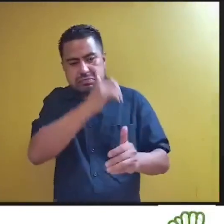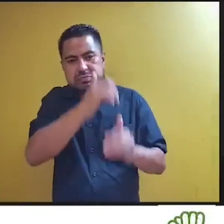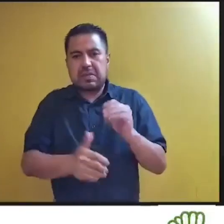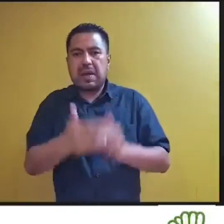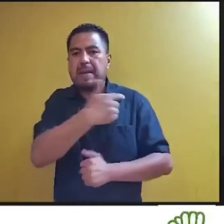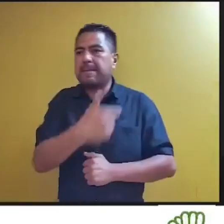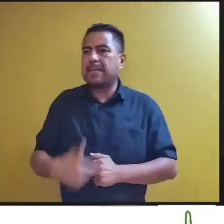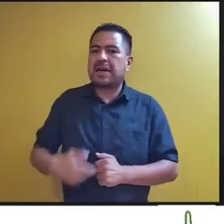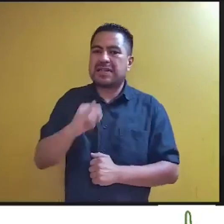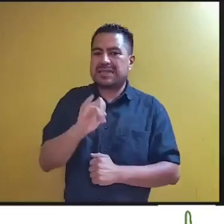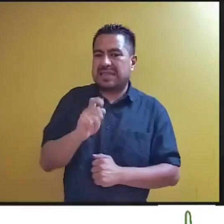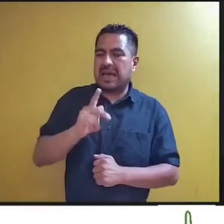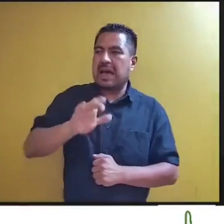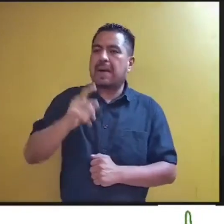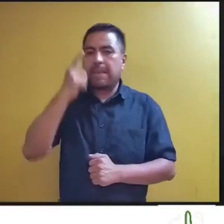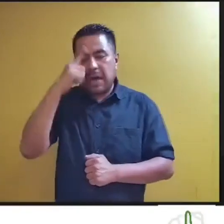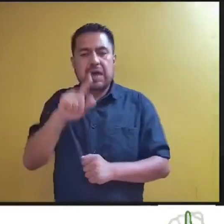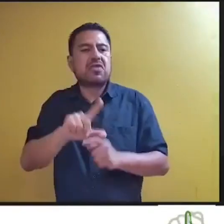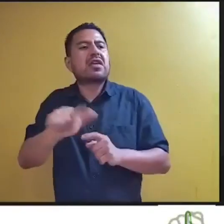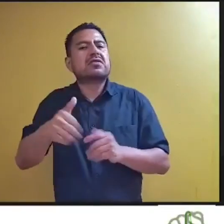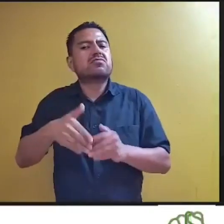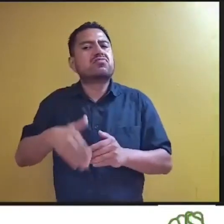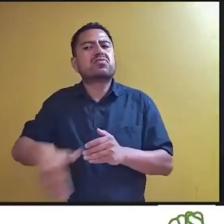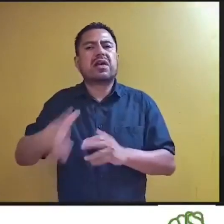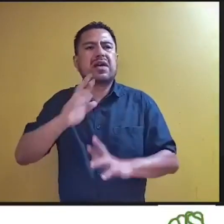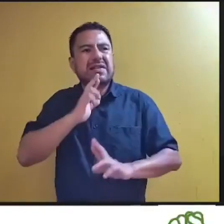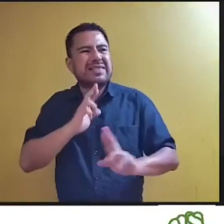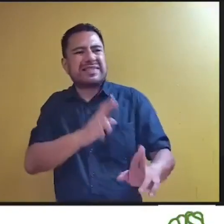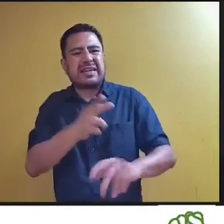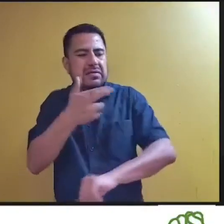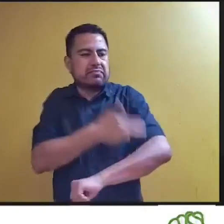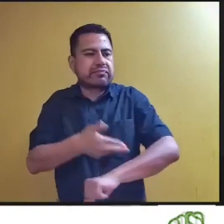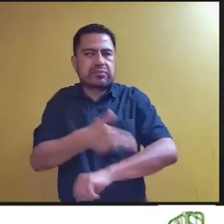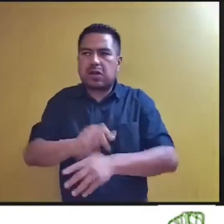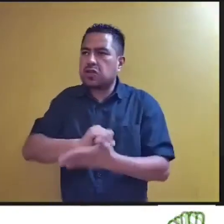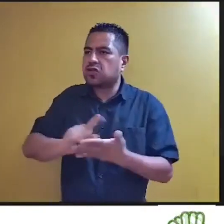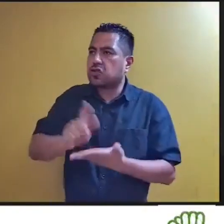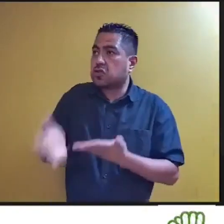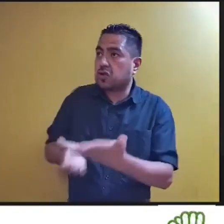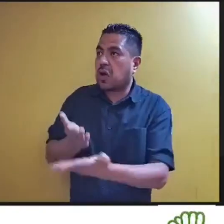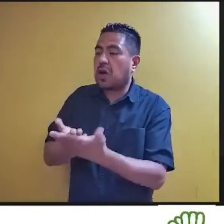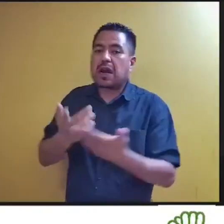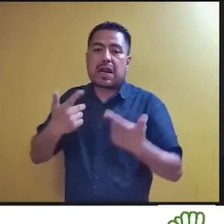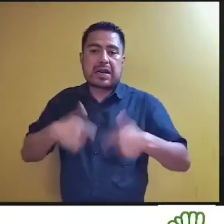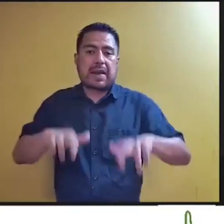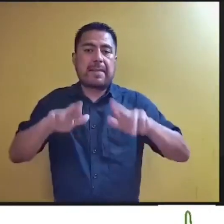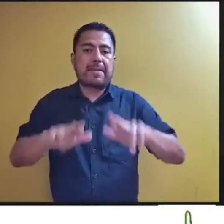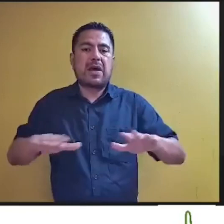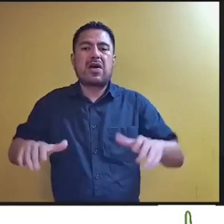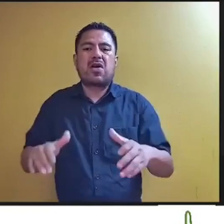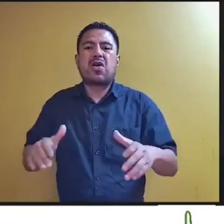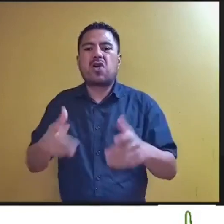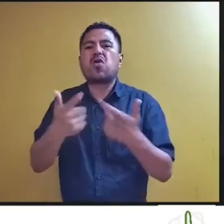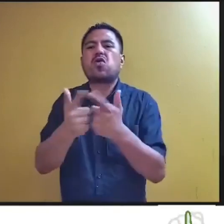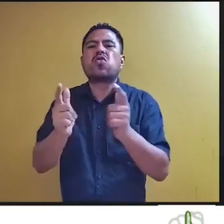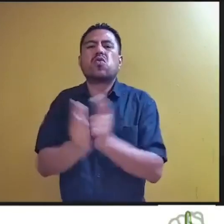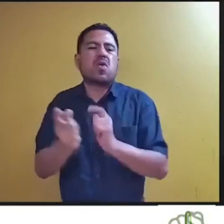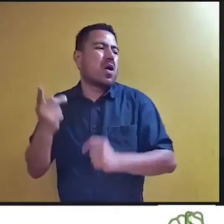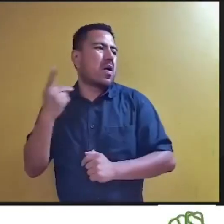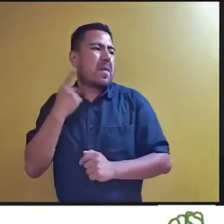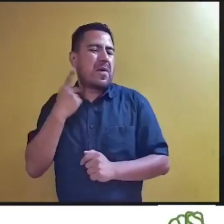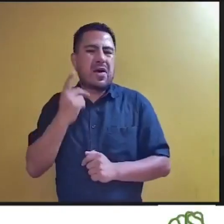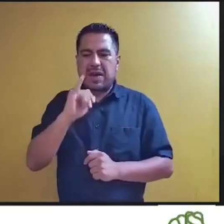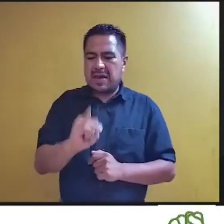del IEP Segro para que en lo subsecuente de contestación a las peticiones y solicitudes que las representaciones de los partidos políticos ante el